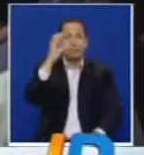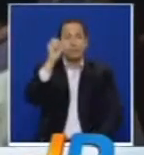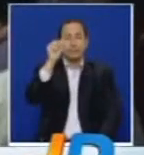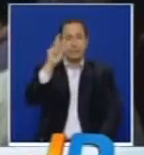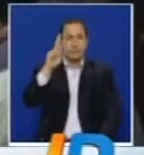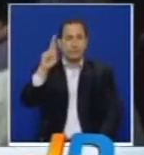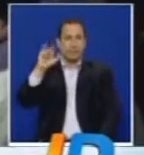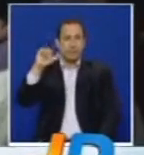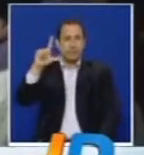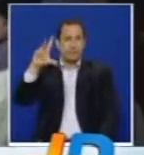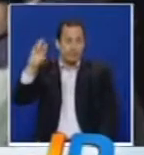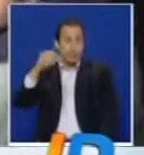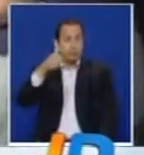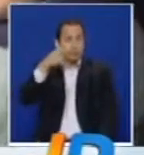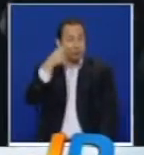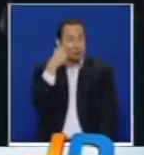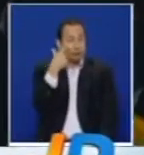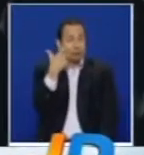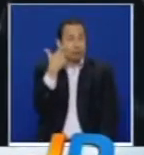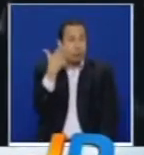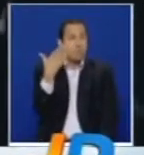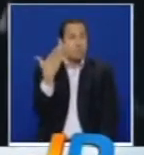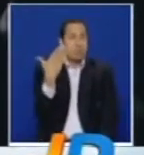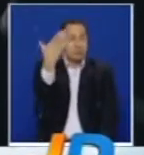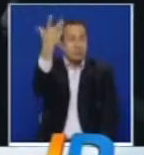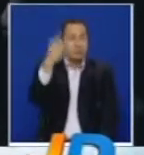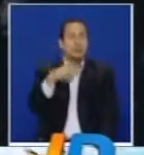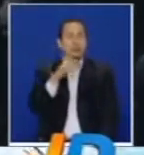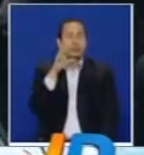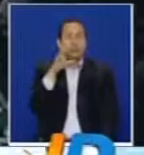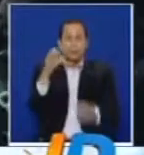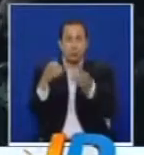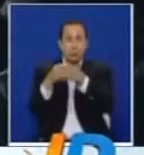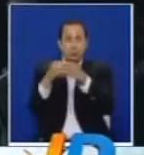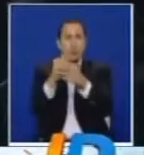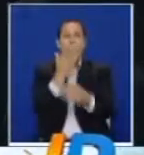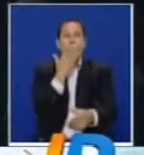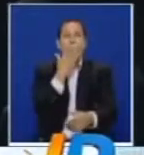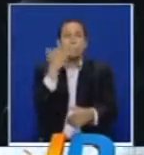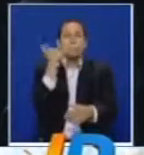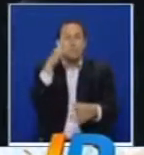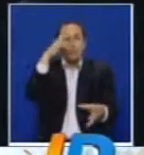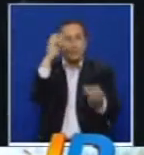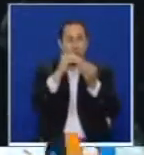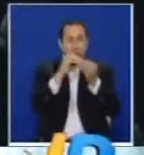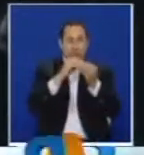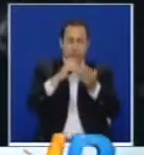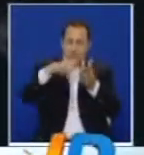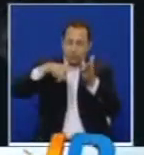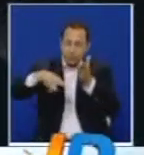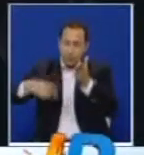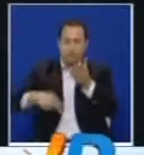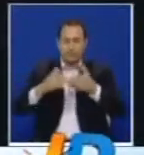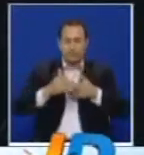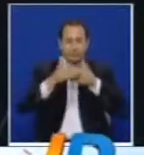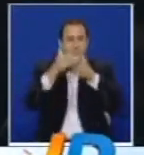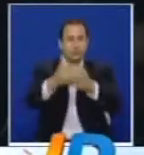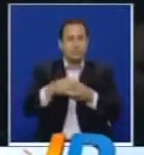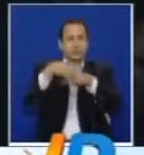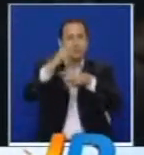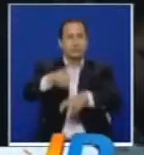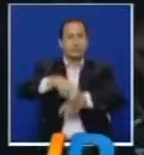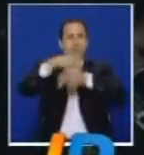de las comunidades indígenas del sur de Nariño. Aquí ha habido mucho diálogo y que hemos suscrito unos acuerdos para el desarrollo agropecuario de